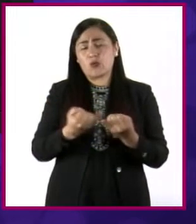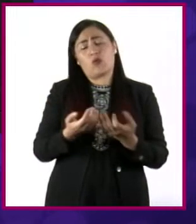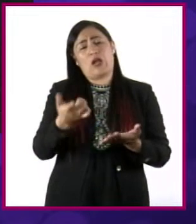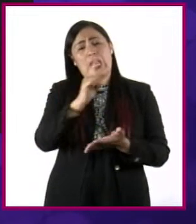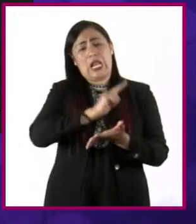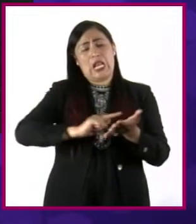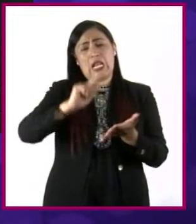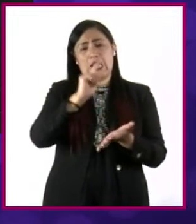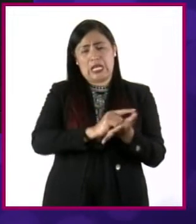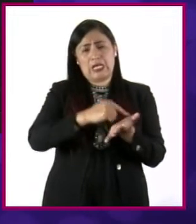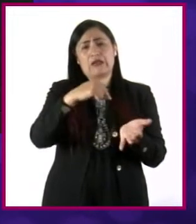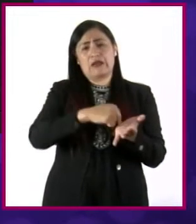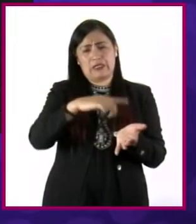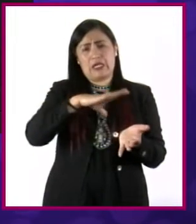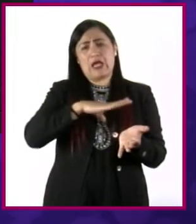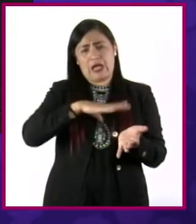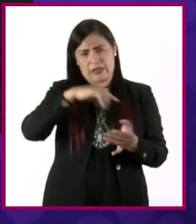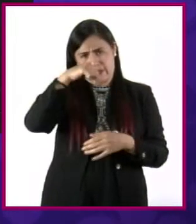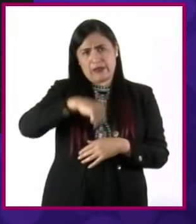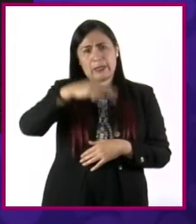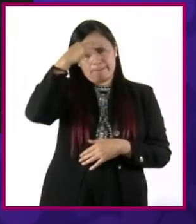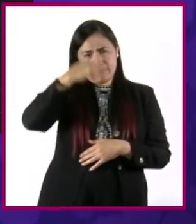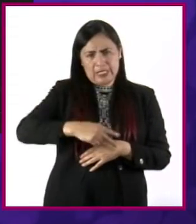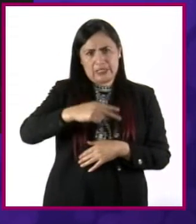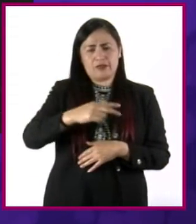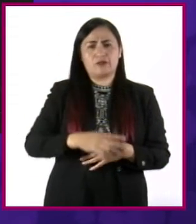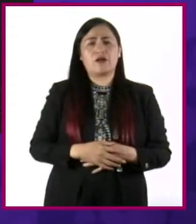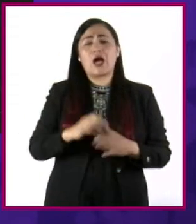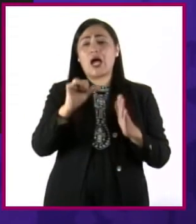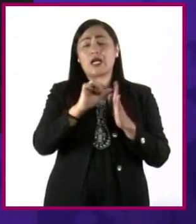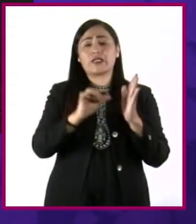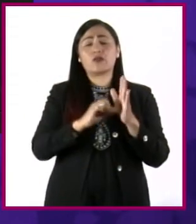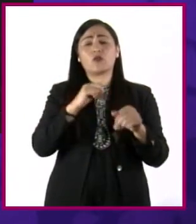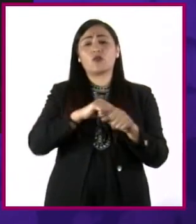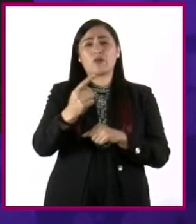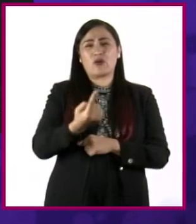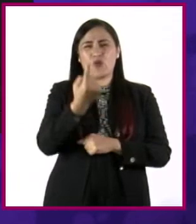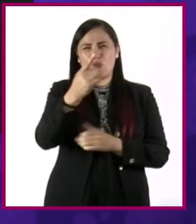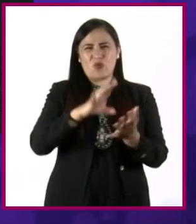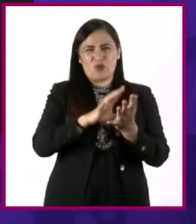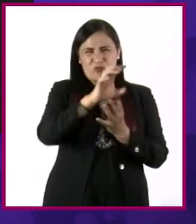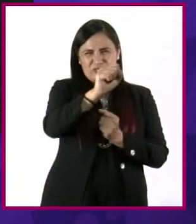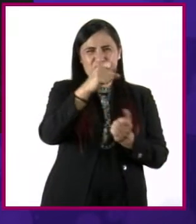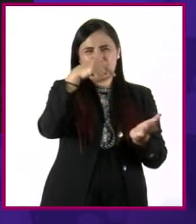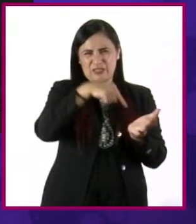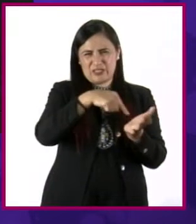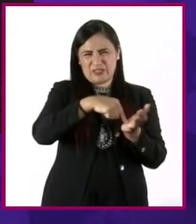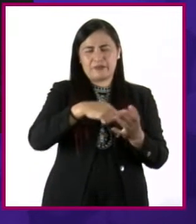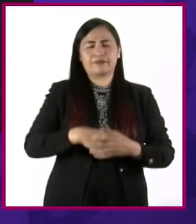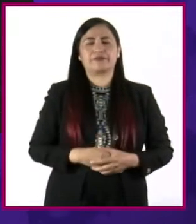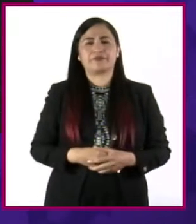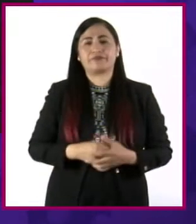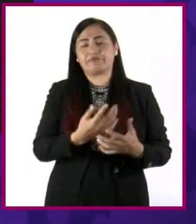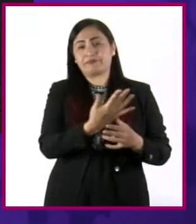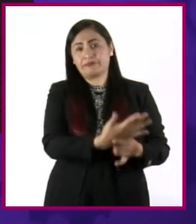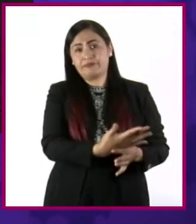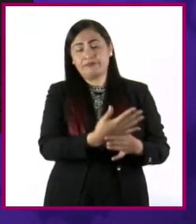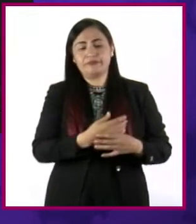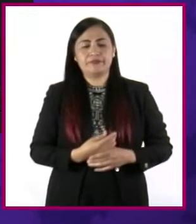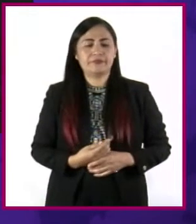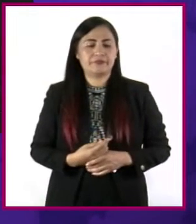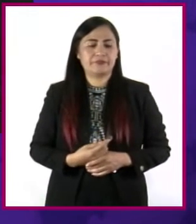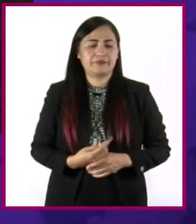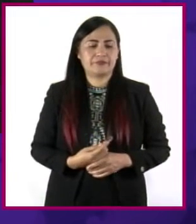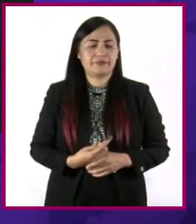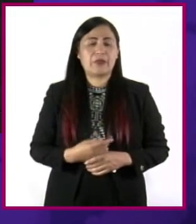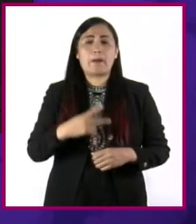legislación que tenemos en el país. Incluso el primer artículo de la Constitución Política Mexicana indica que